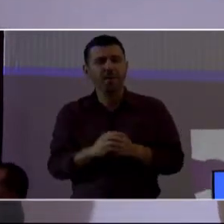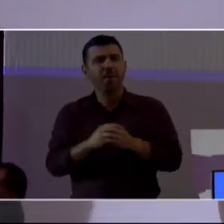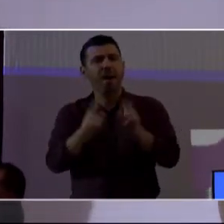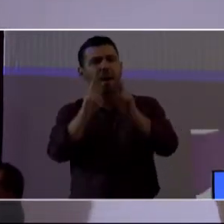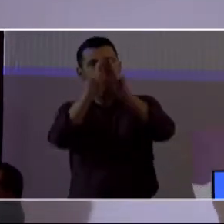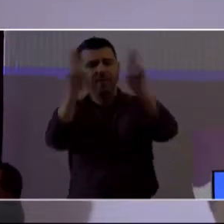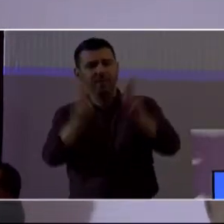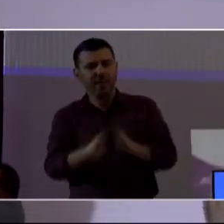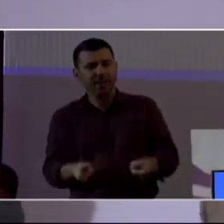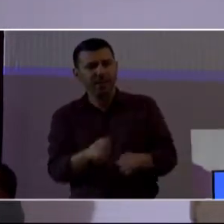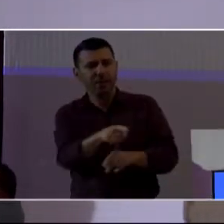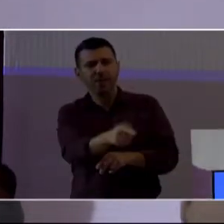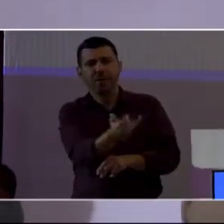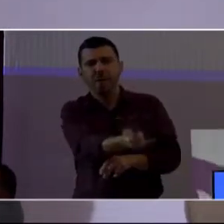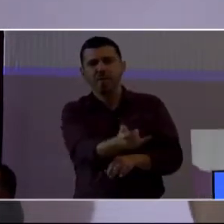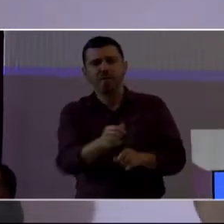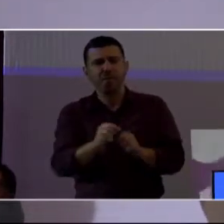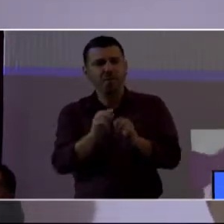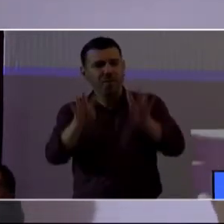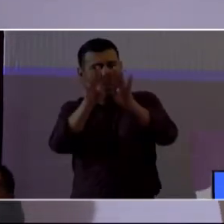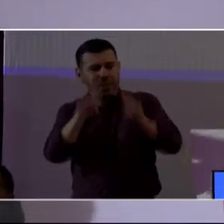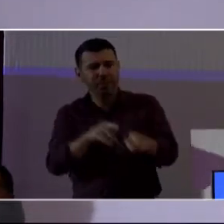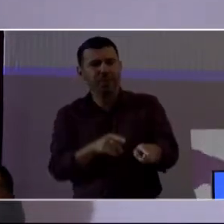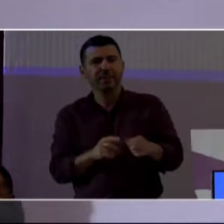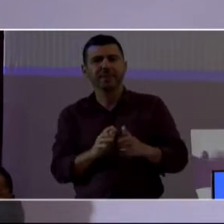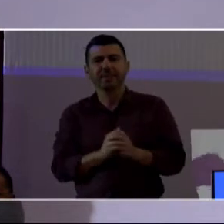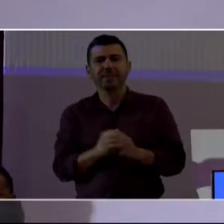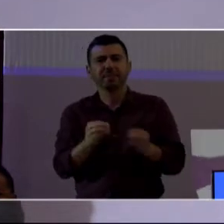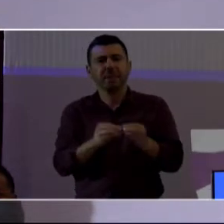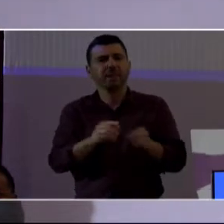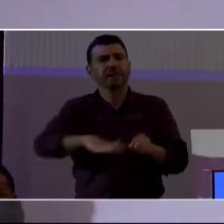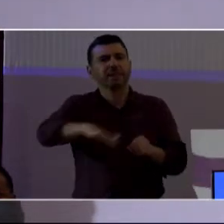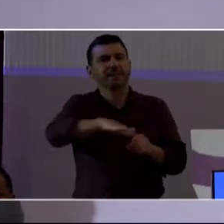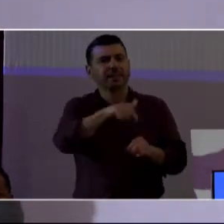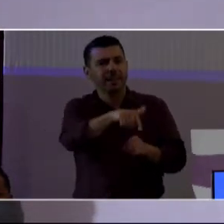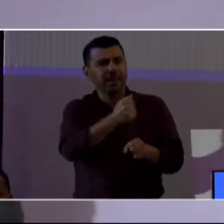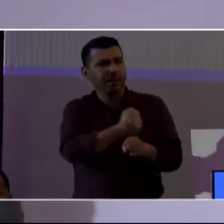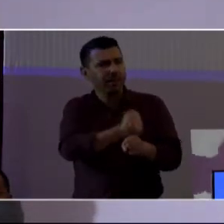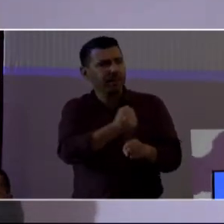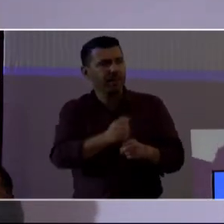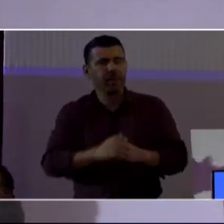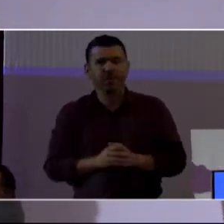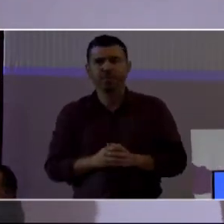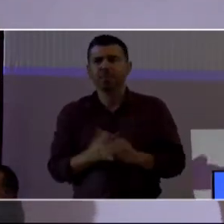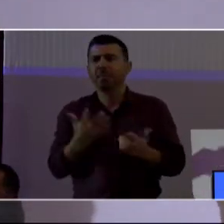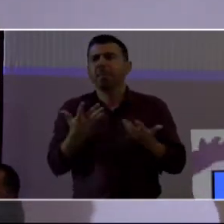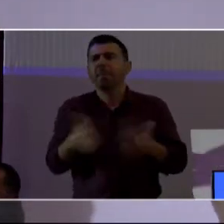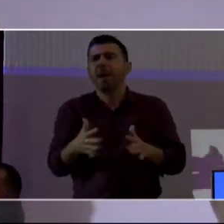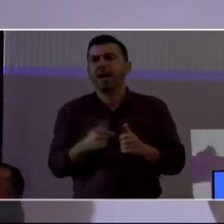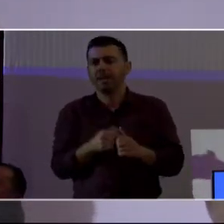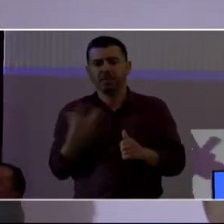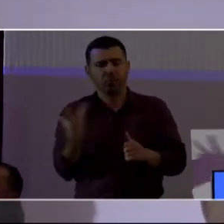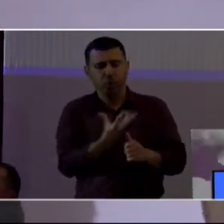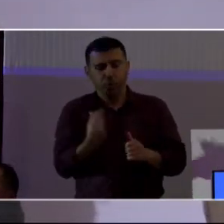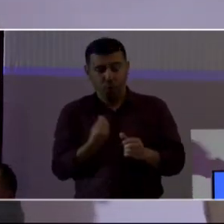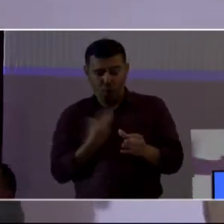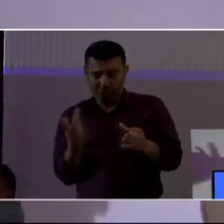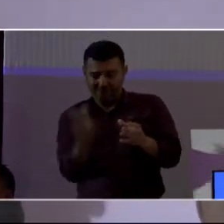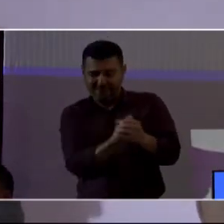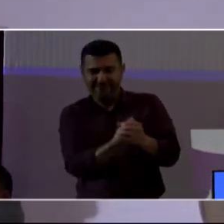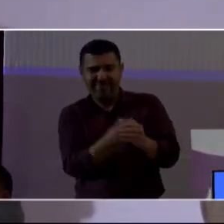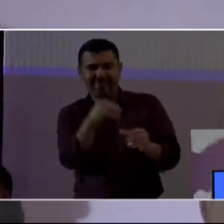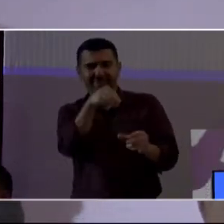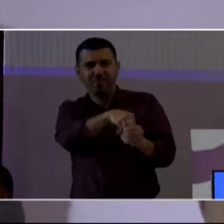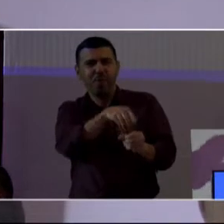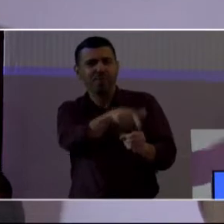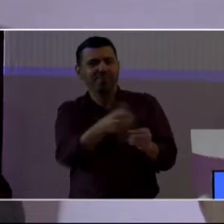ARN, igual trabajando en terreno como si fuéramos todos miembros de la cooperativa. Y a ello